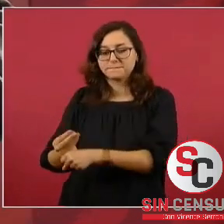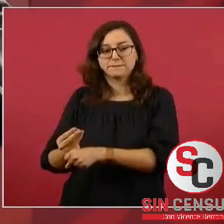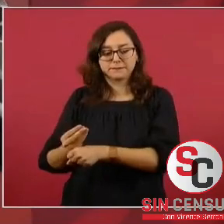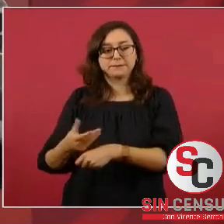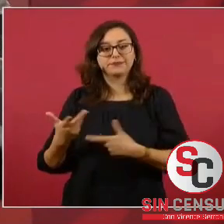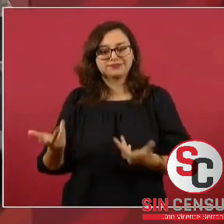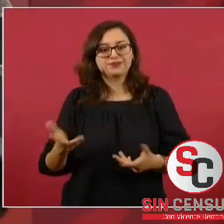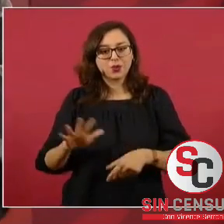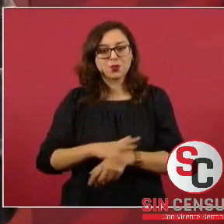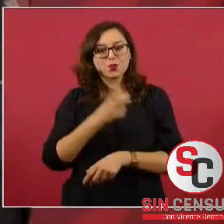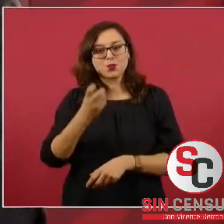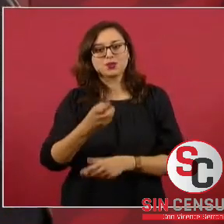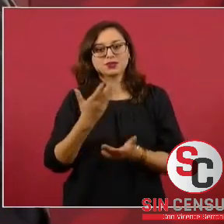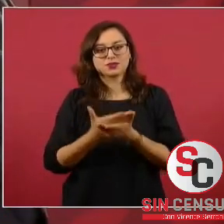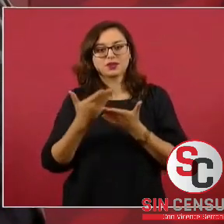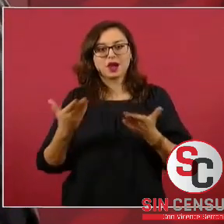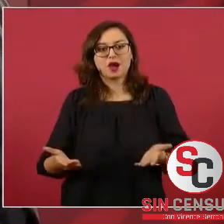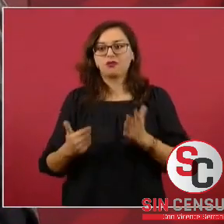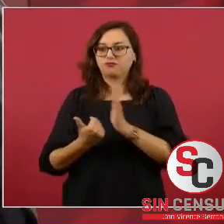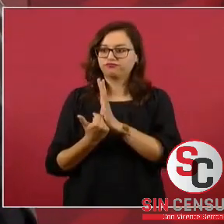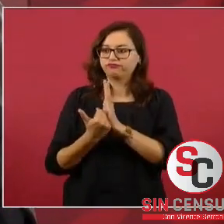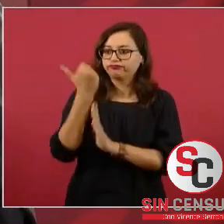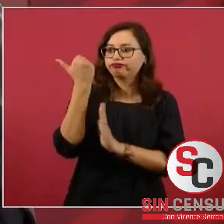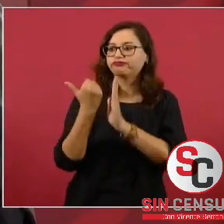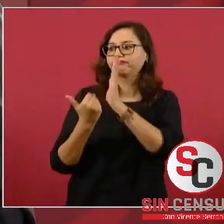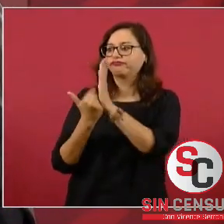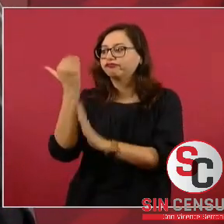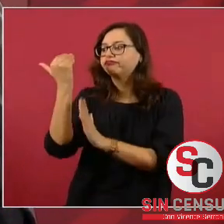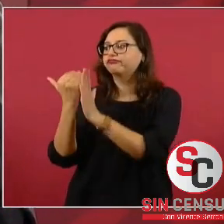la capacidad productiva de las refinerías